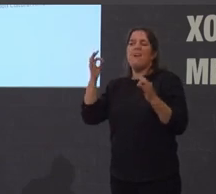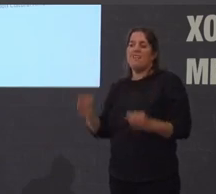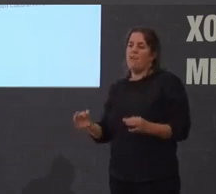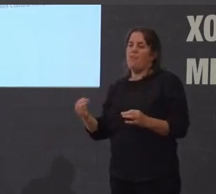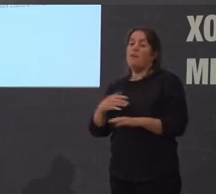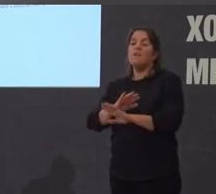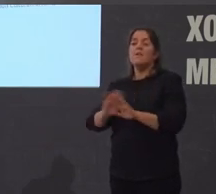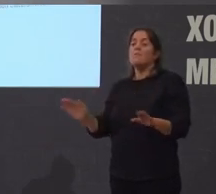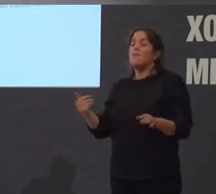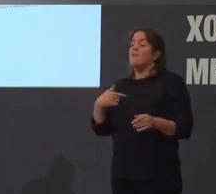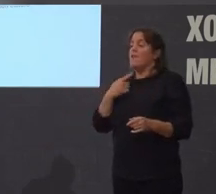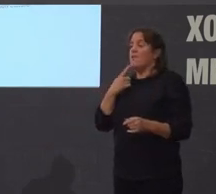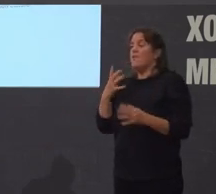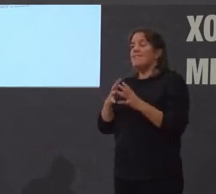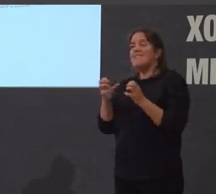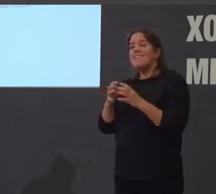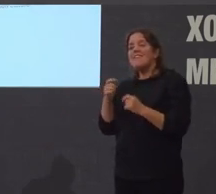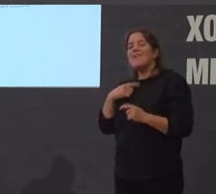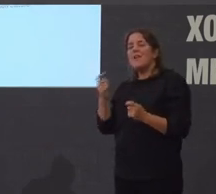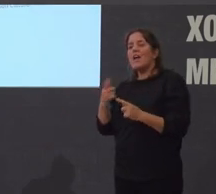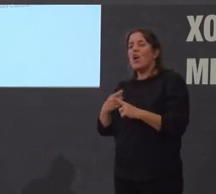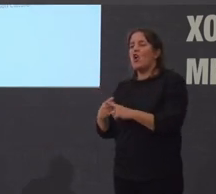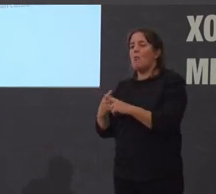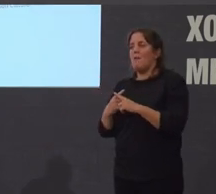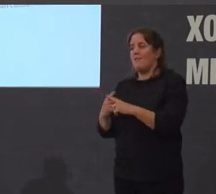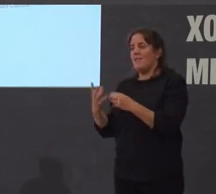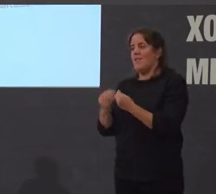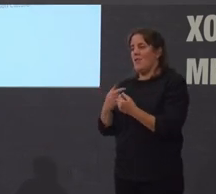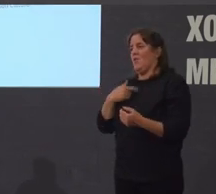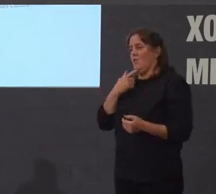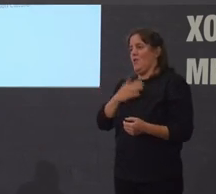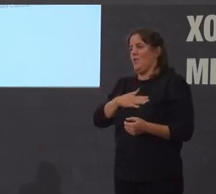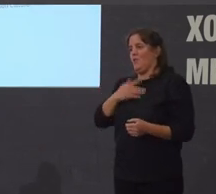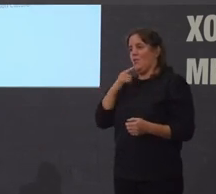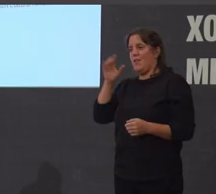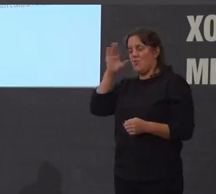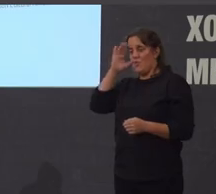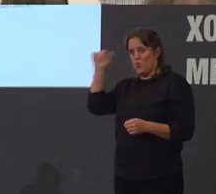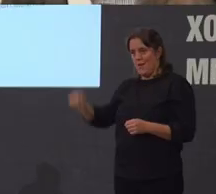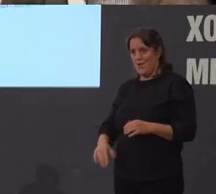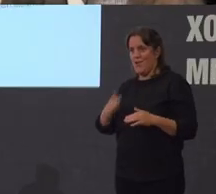nada o desechar que compartan conmigo o placer de escoitar